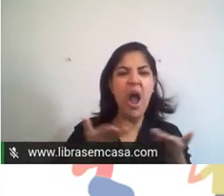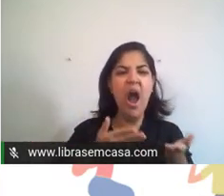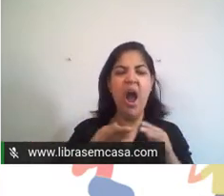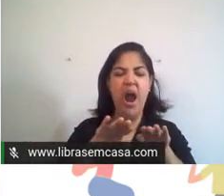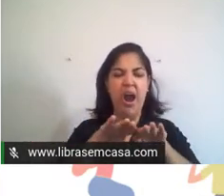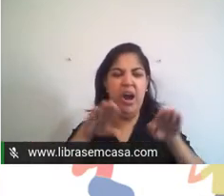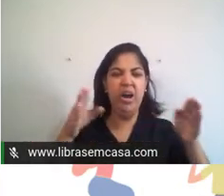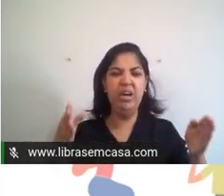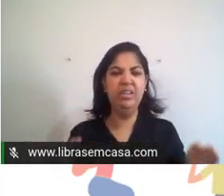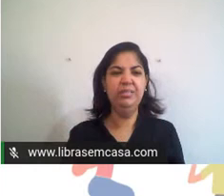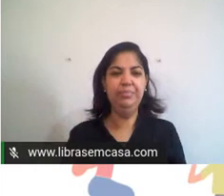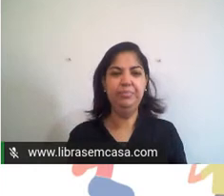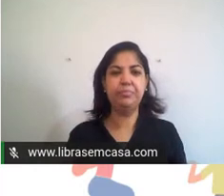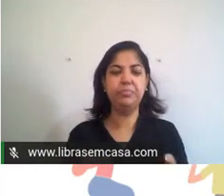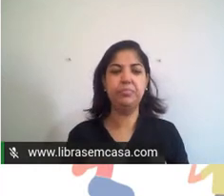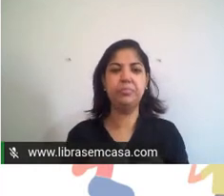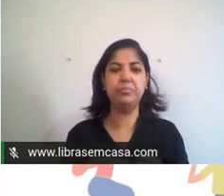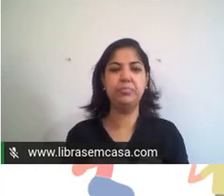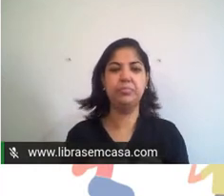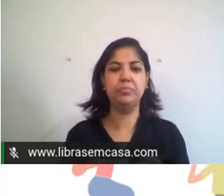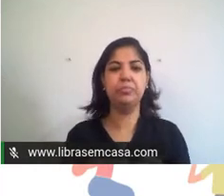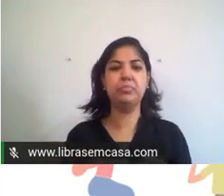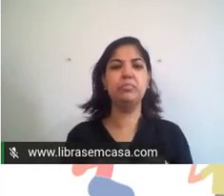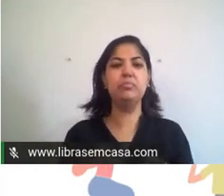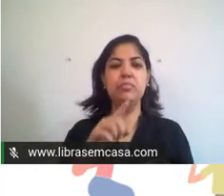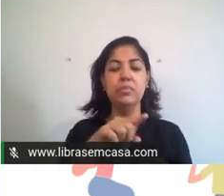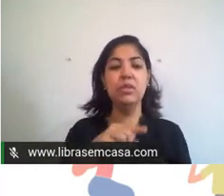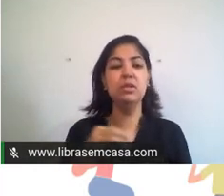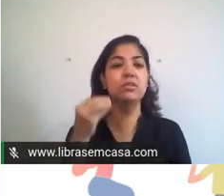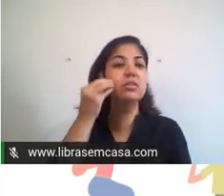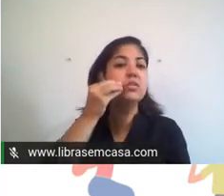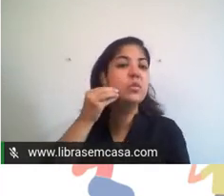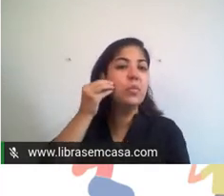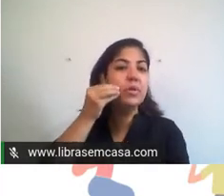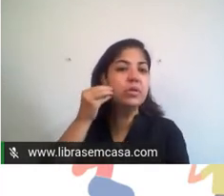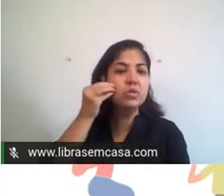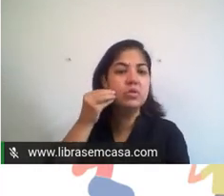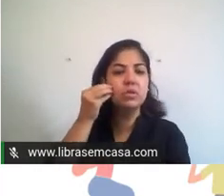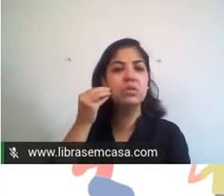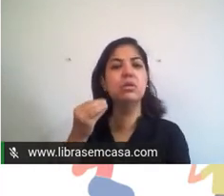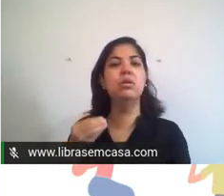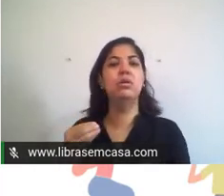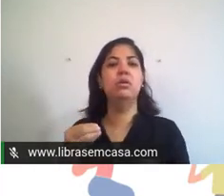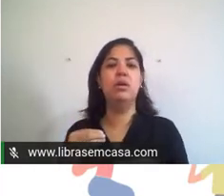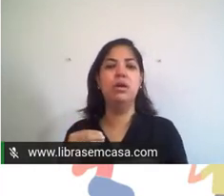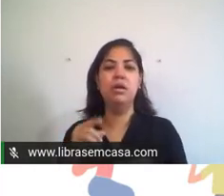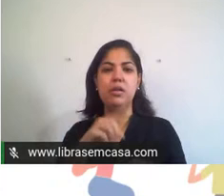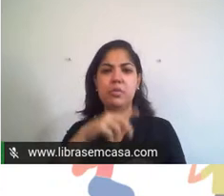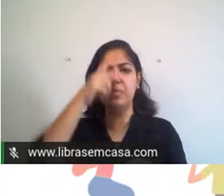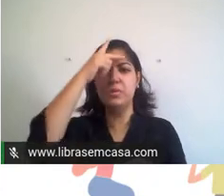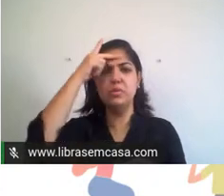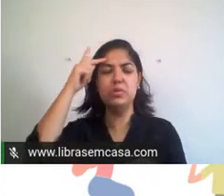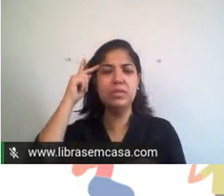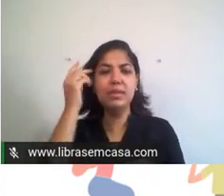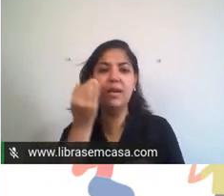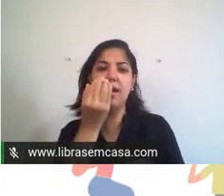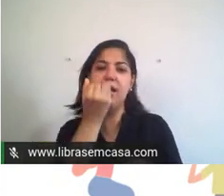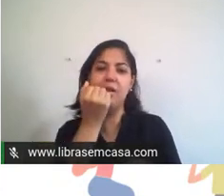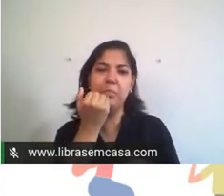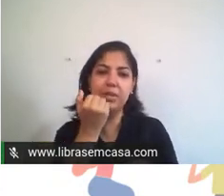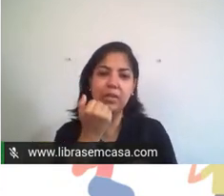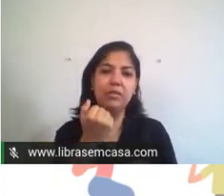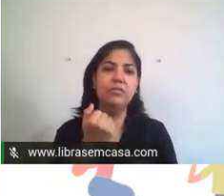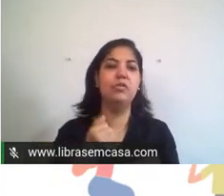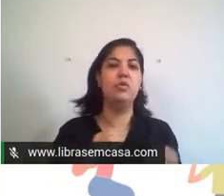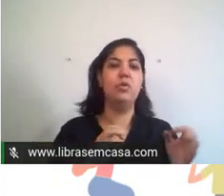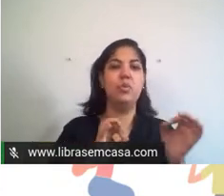mesa, hay un montón de expresiones. Fueron en la Argentina las personas que alimentaron los productores